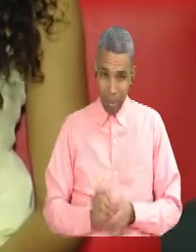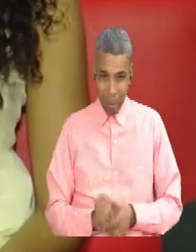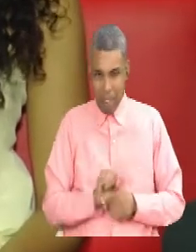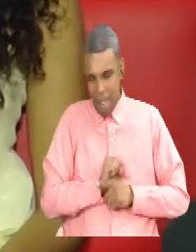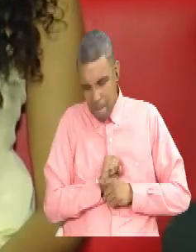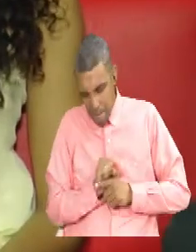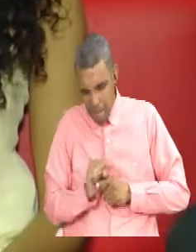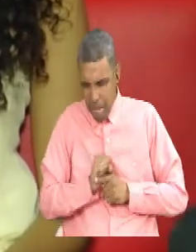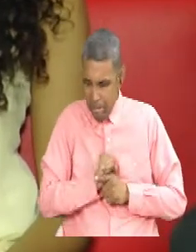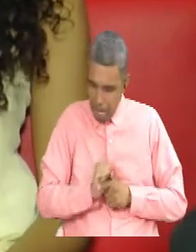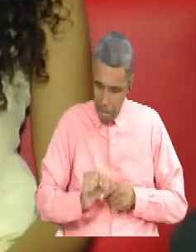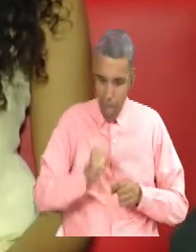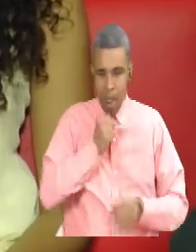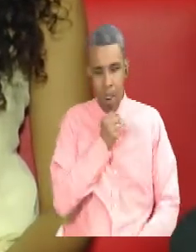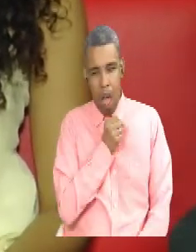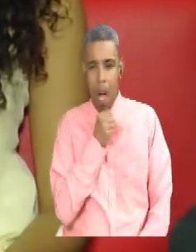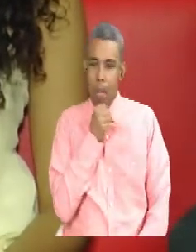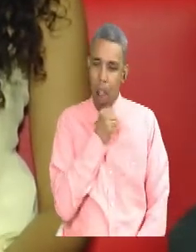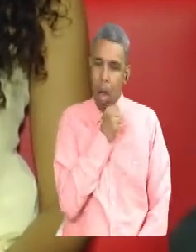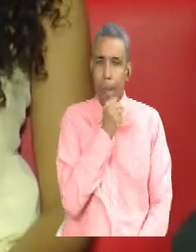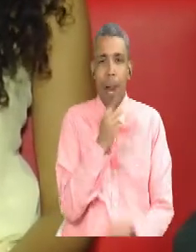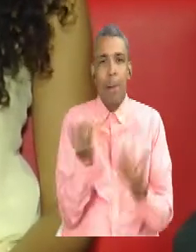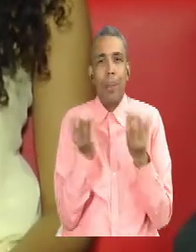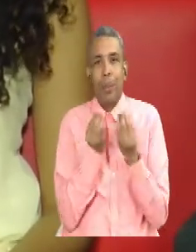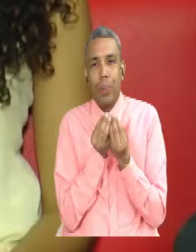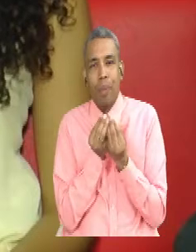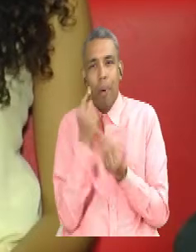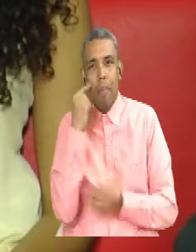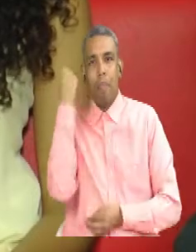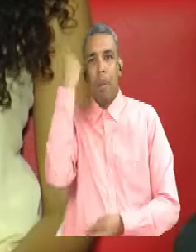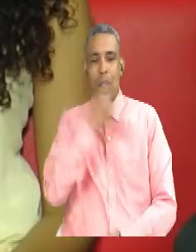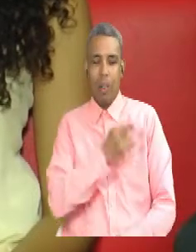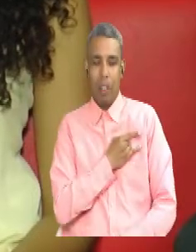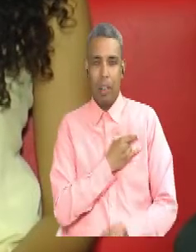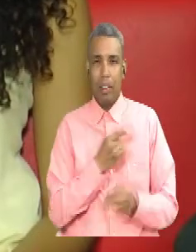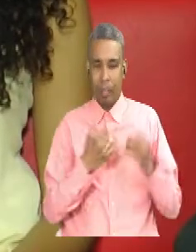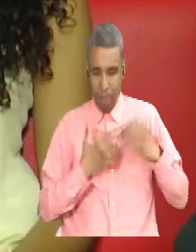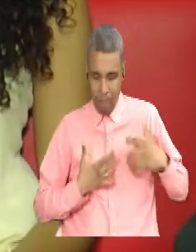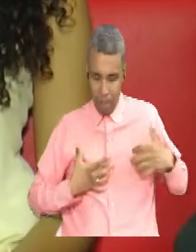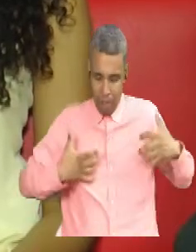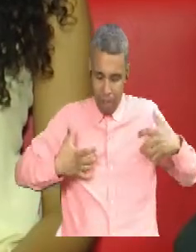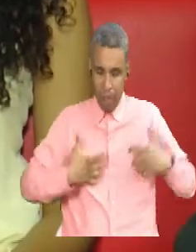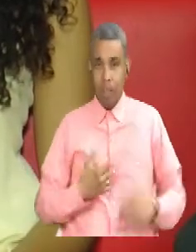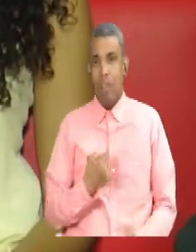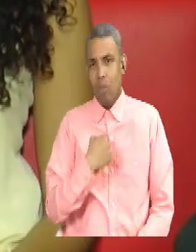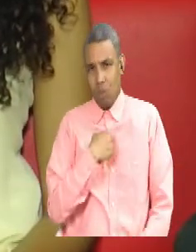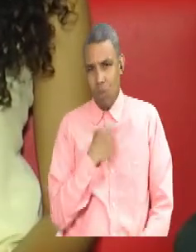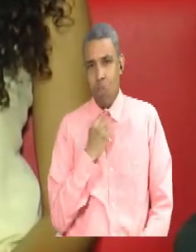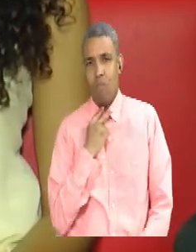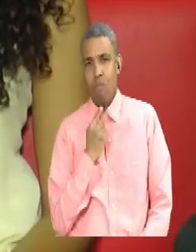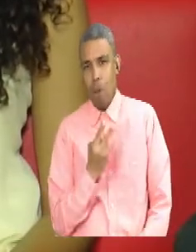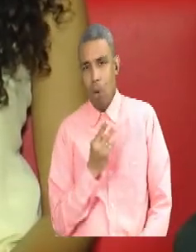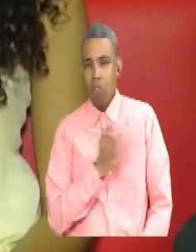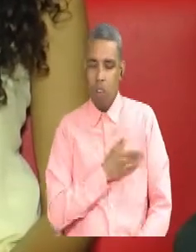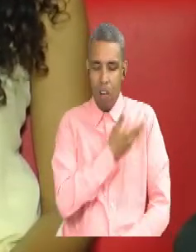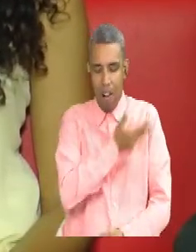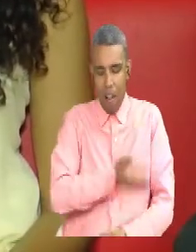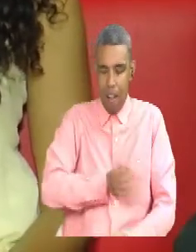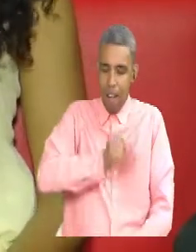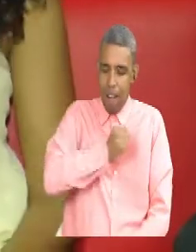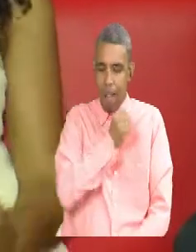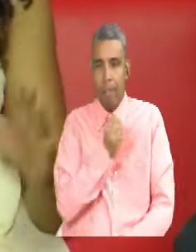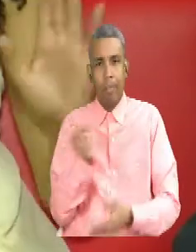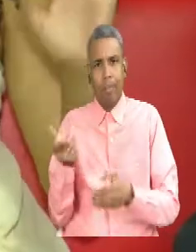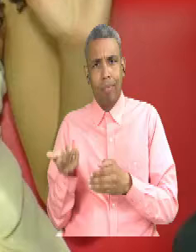más, ¿no? Entonces, como éramos el primer grupo vallenato que tenía en esa época, pues entonces era como más chévere, a la gente le aplaudía mucho, le gustaba